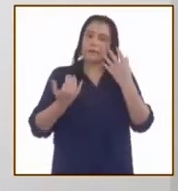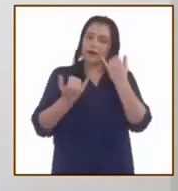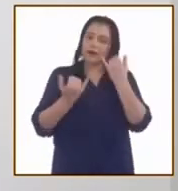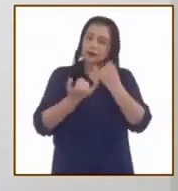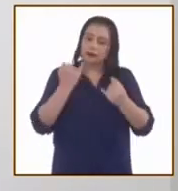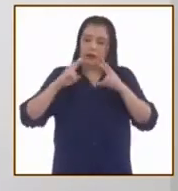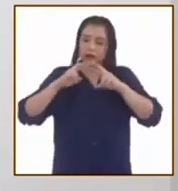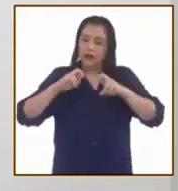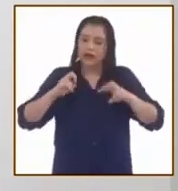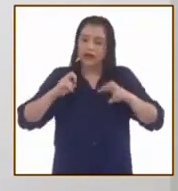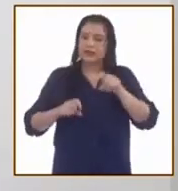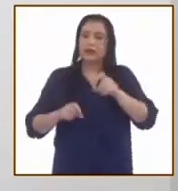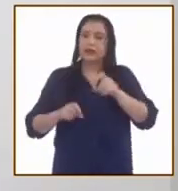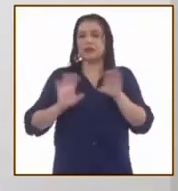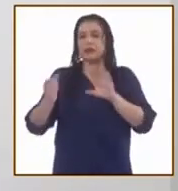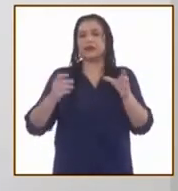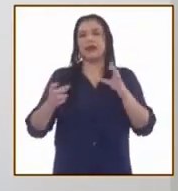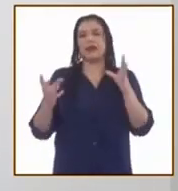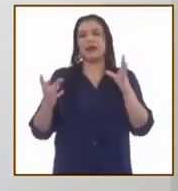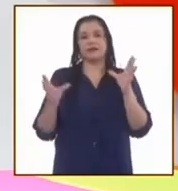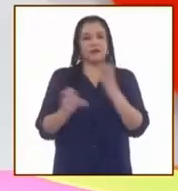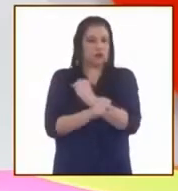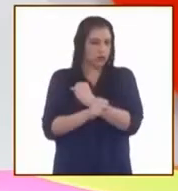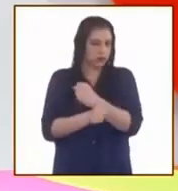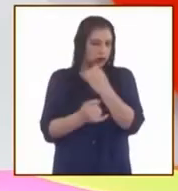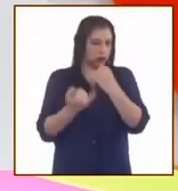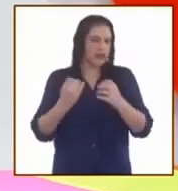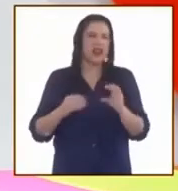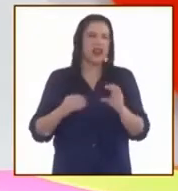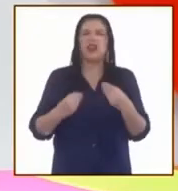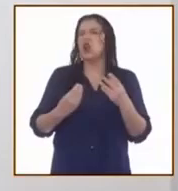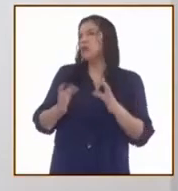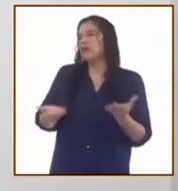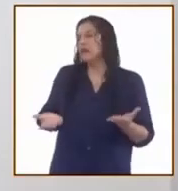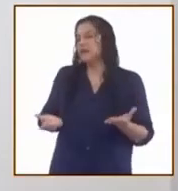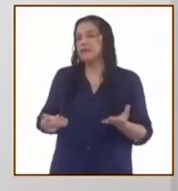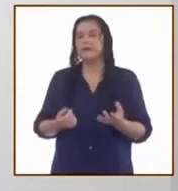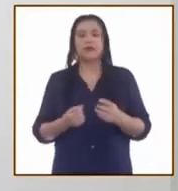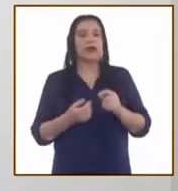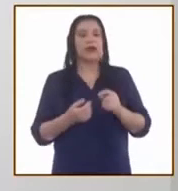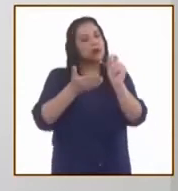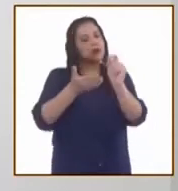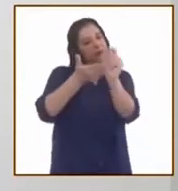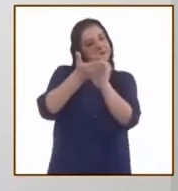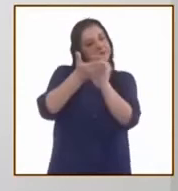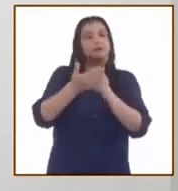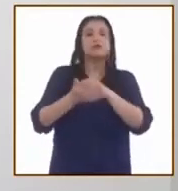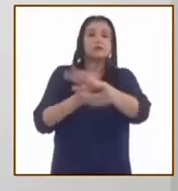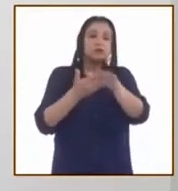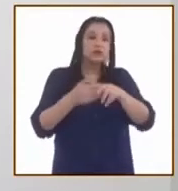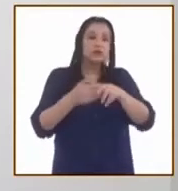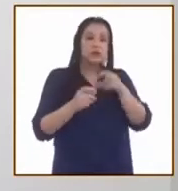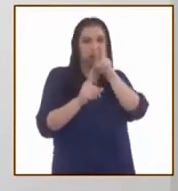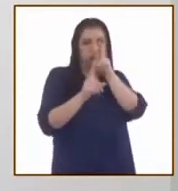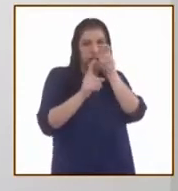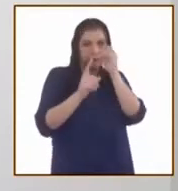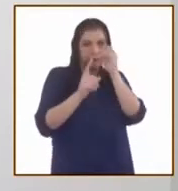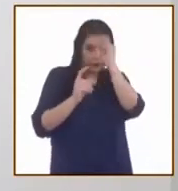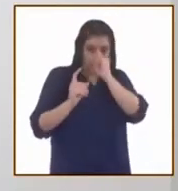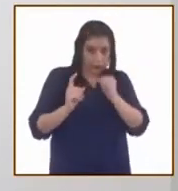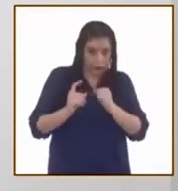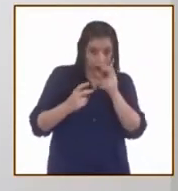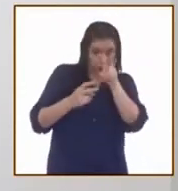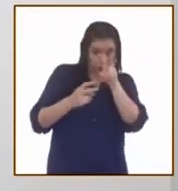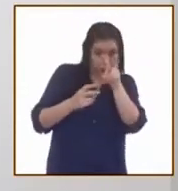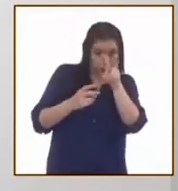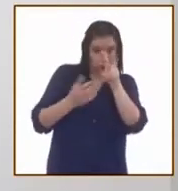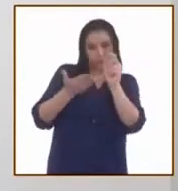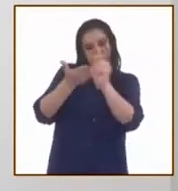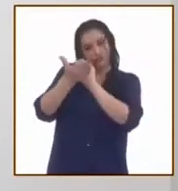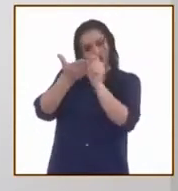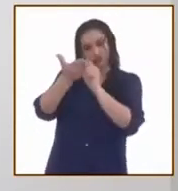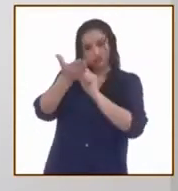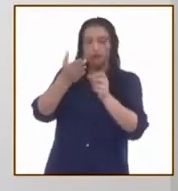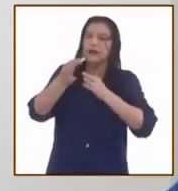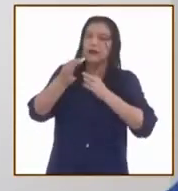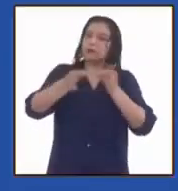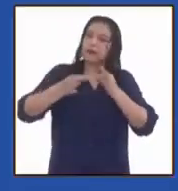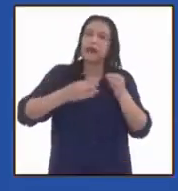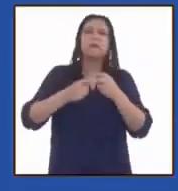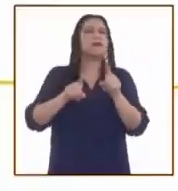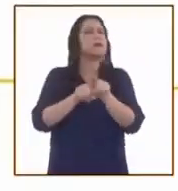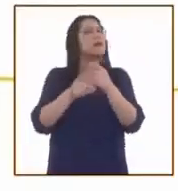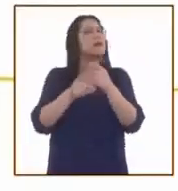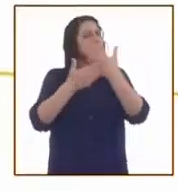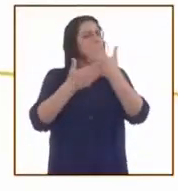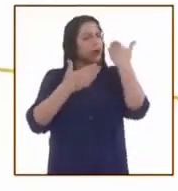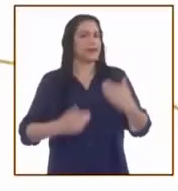análisis debemos elaborar las conclusiones. ¿Cómo se hace, profesora? Describimos lo que observamos de la gráfica, tal como hemos hecho